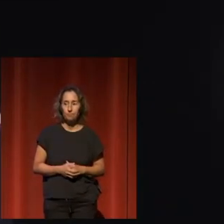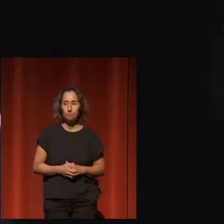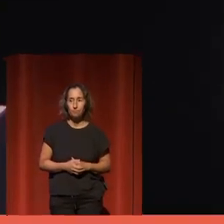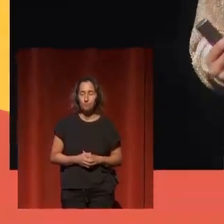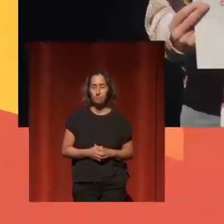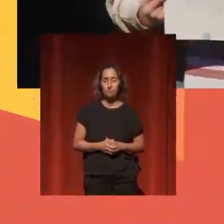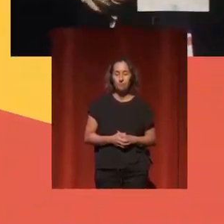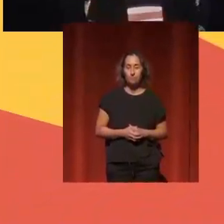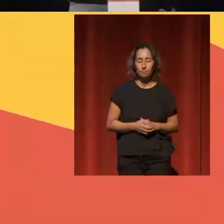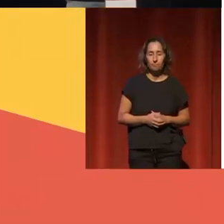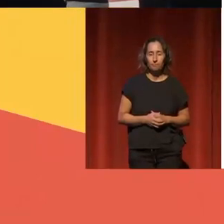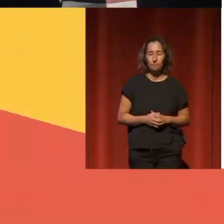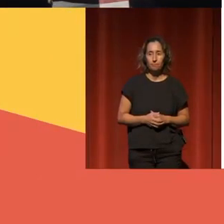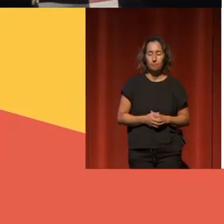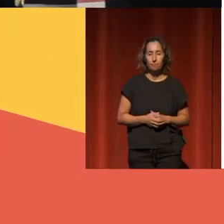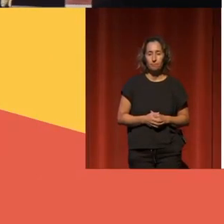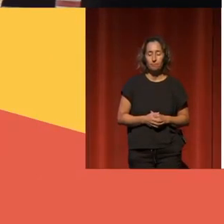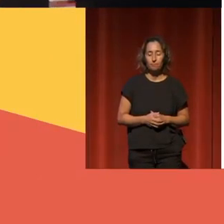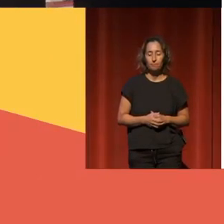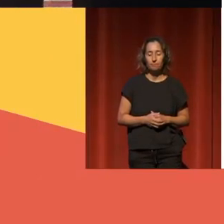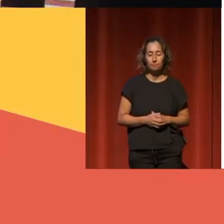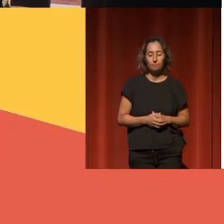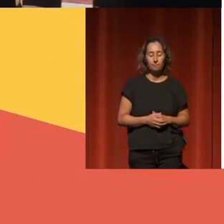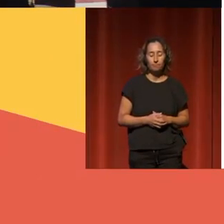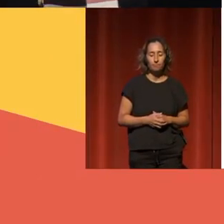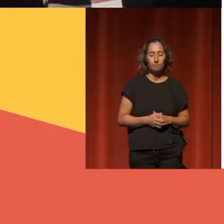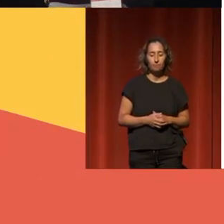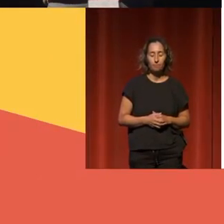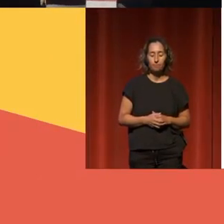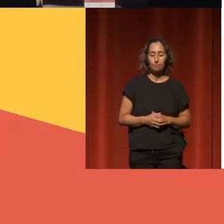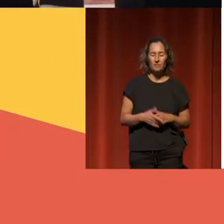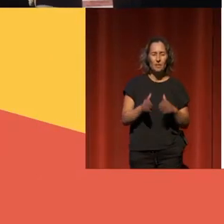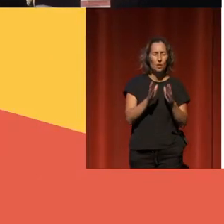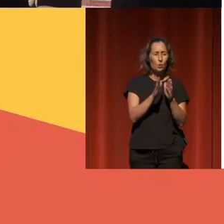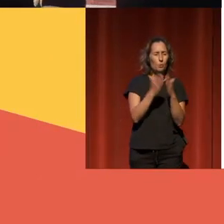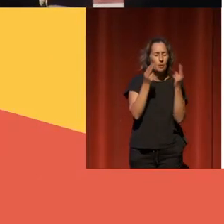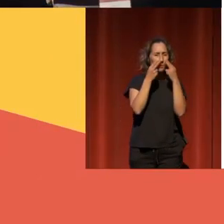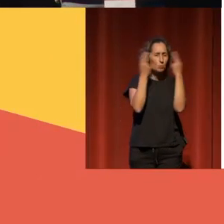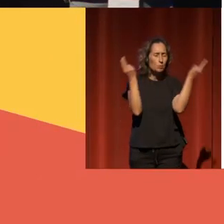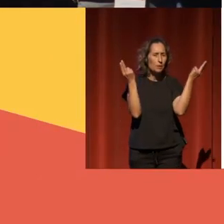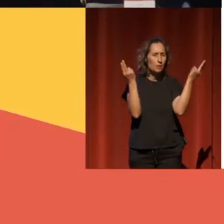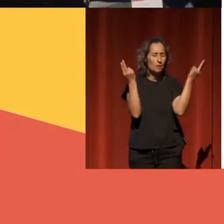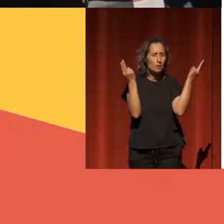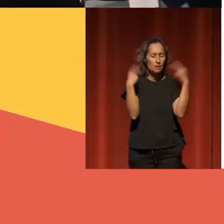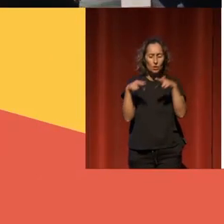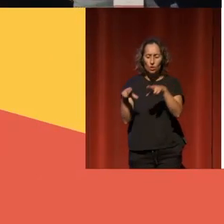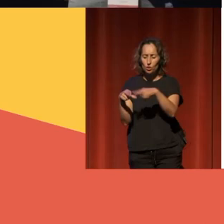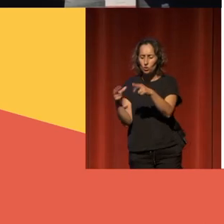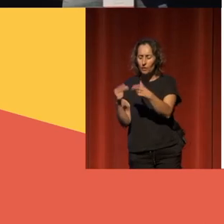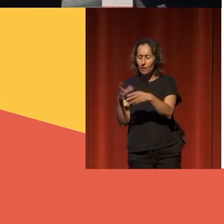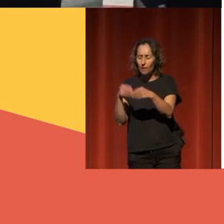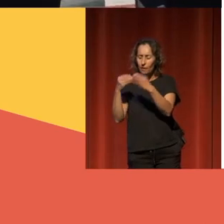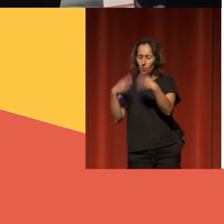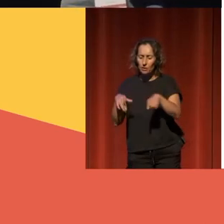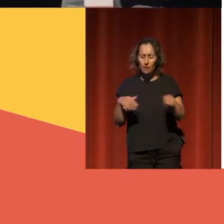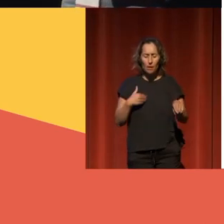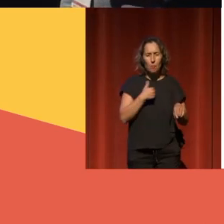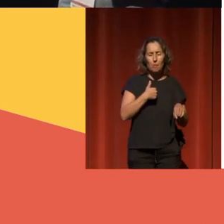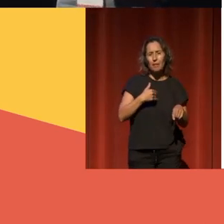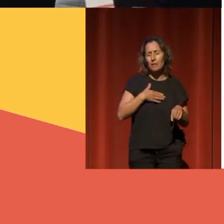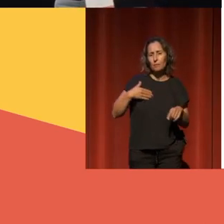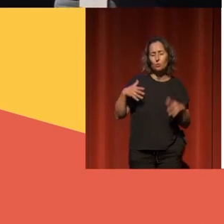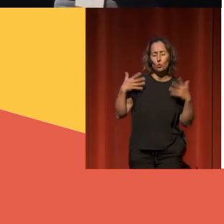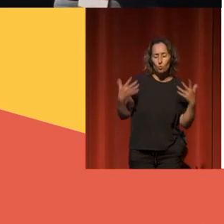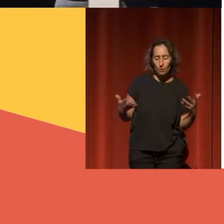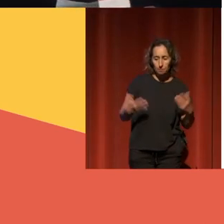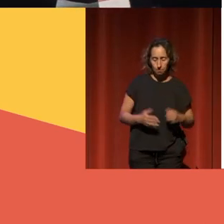Italia Qué papel queremos que desempeñen las bibliotecas públicas en la sociedad democrática